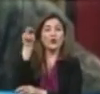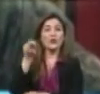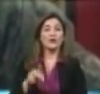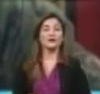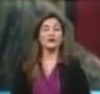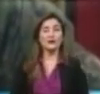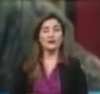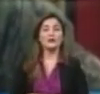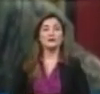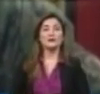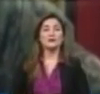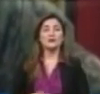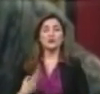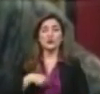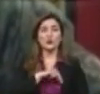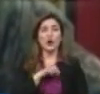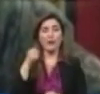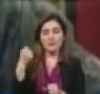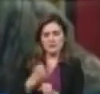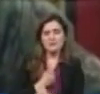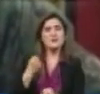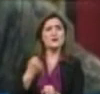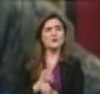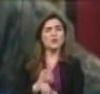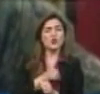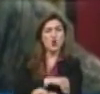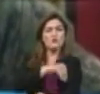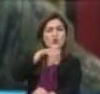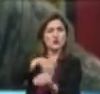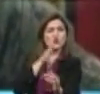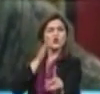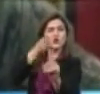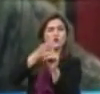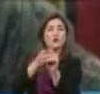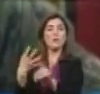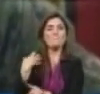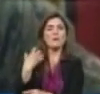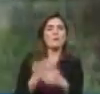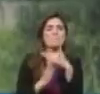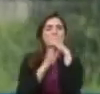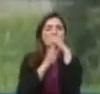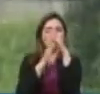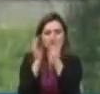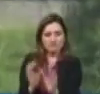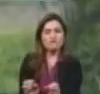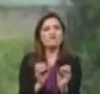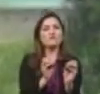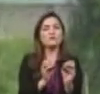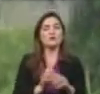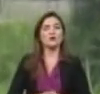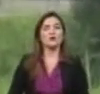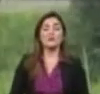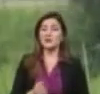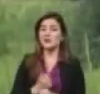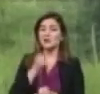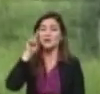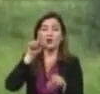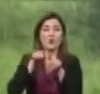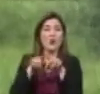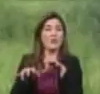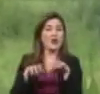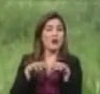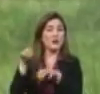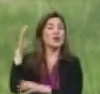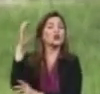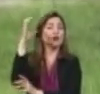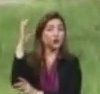Estamos y seguiremos con nuestro trabajo, nuestra misión de garantizar la paz y el orden constituido. Al parecer el trabajo es coordinado con sus pares